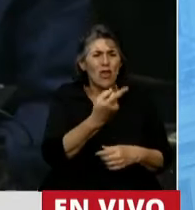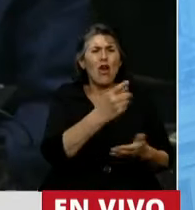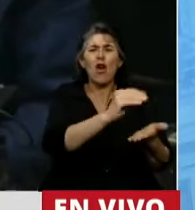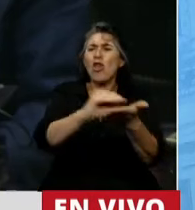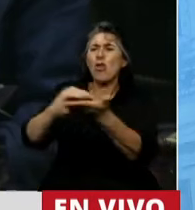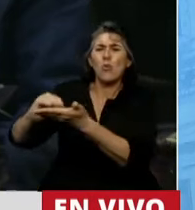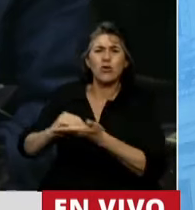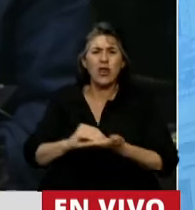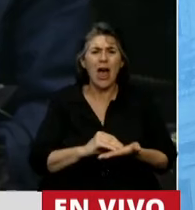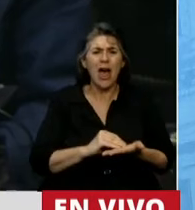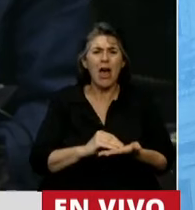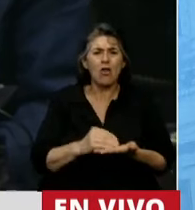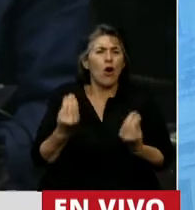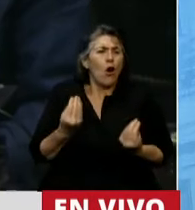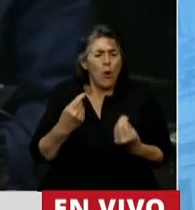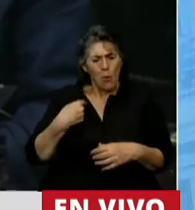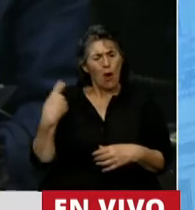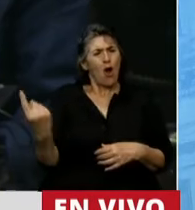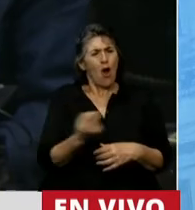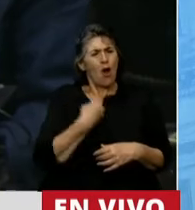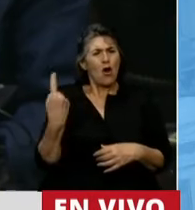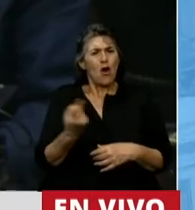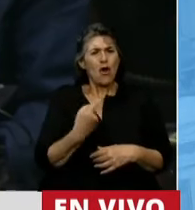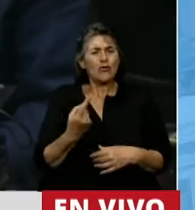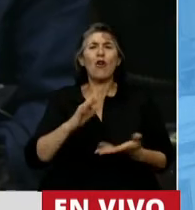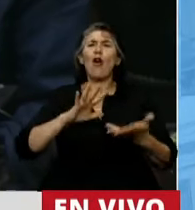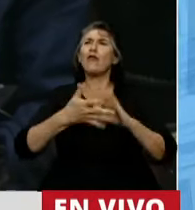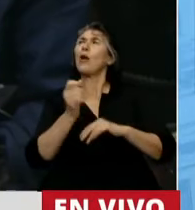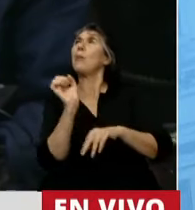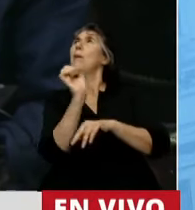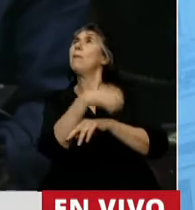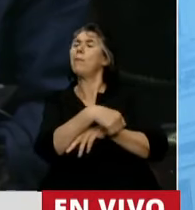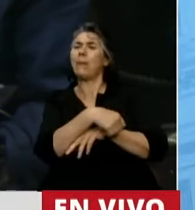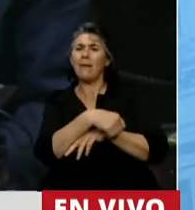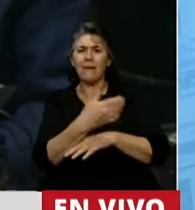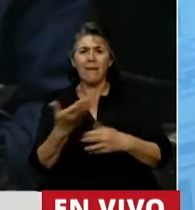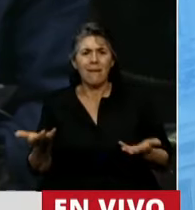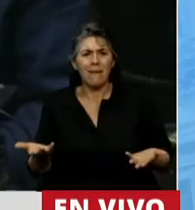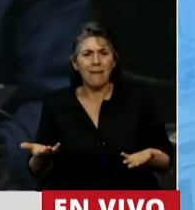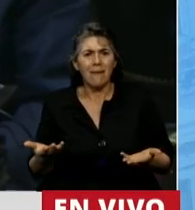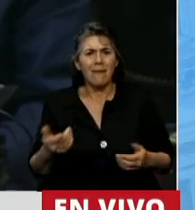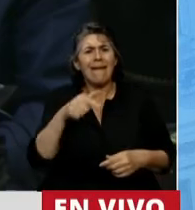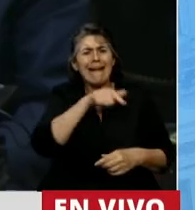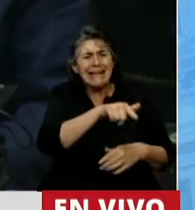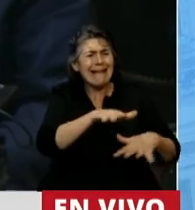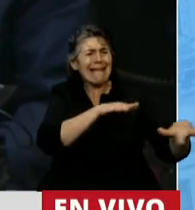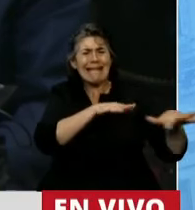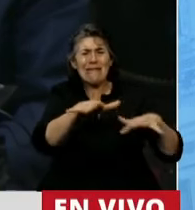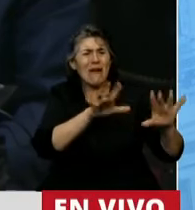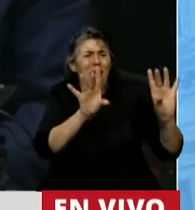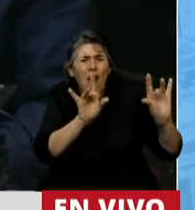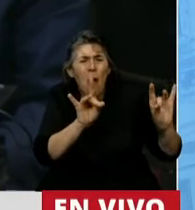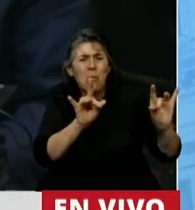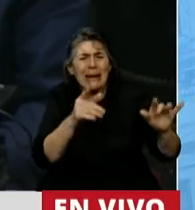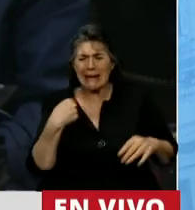diputadas, que permanezcamos indiferentes frente a esta